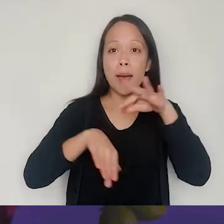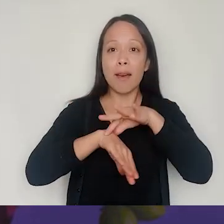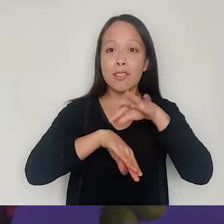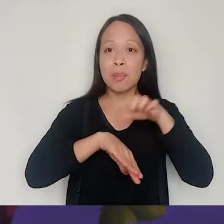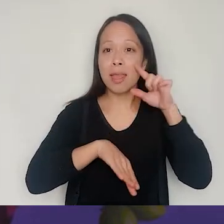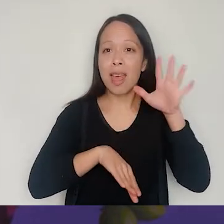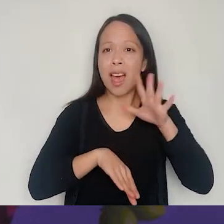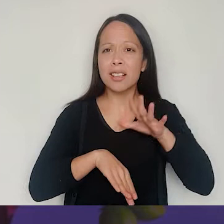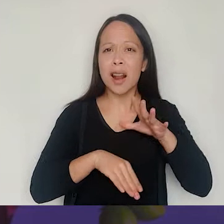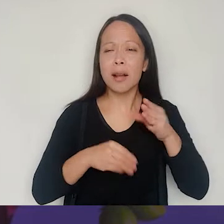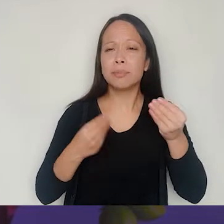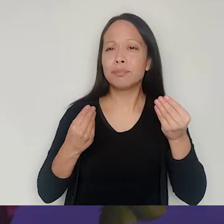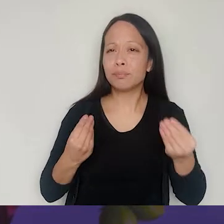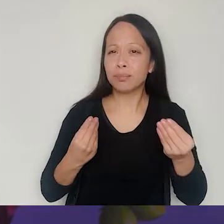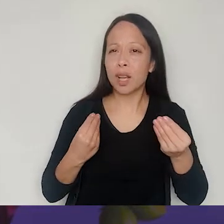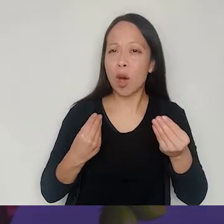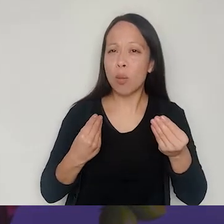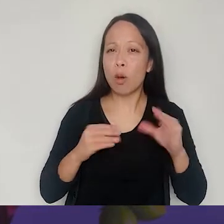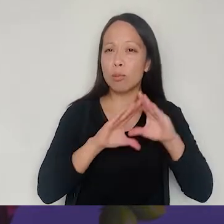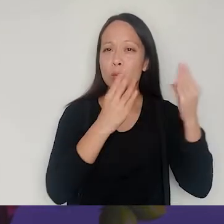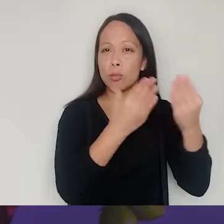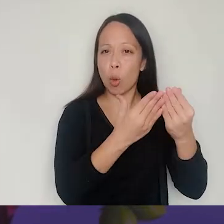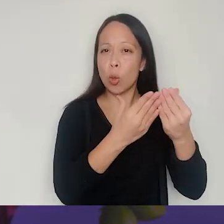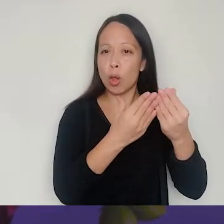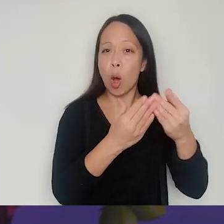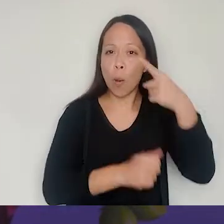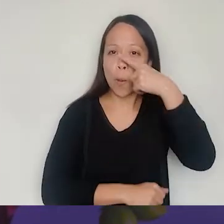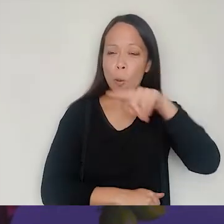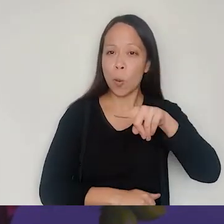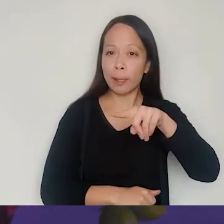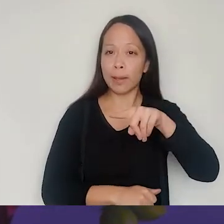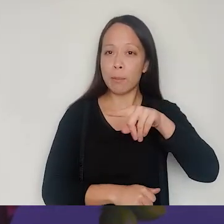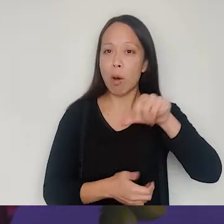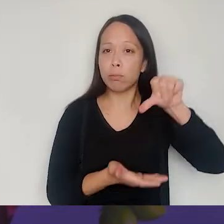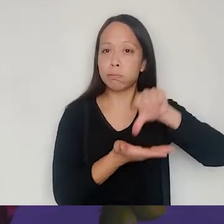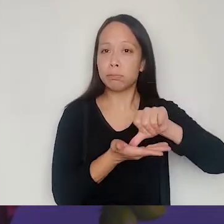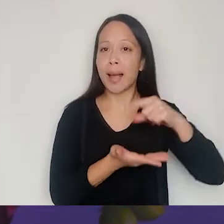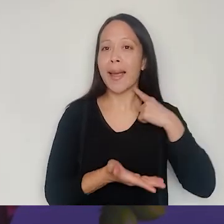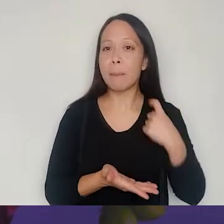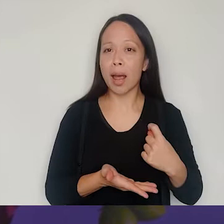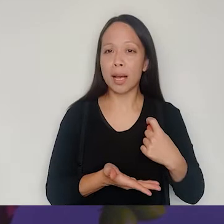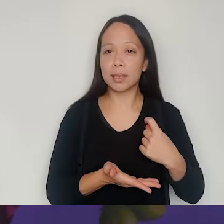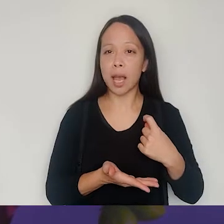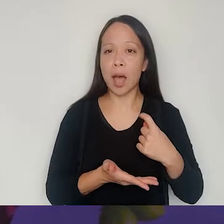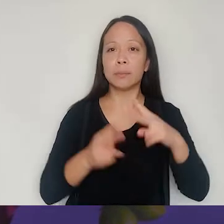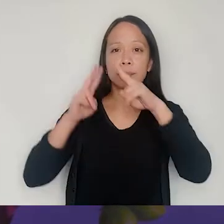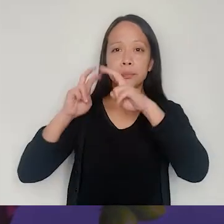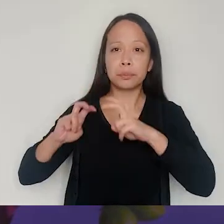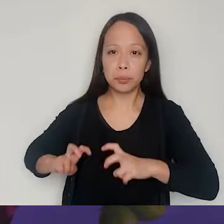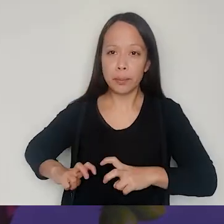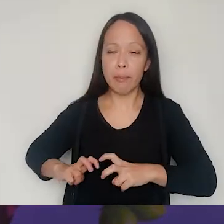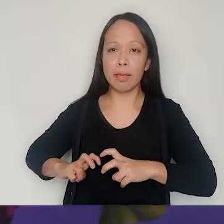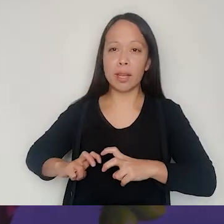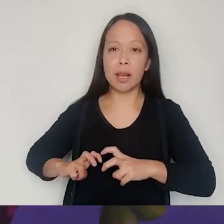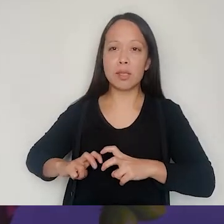raras a nivel global, para después puntualizar concretamente los resultados de España y los estudios que hemos